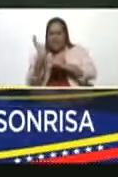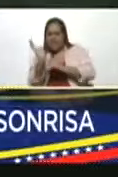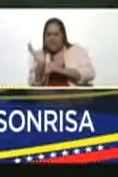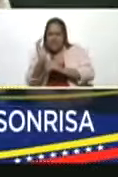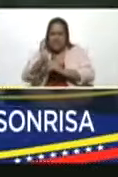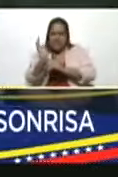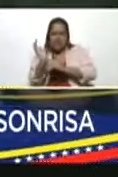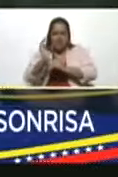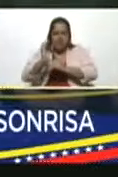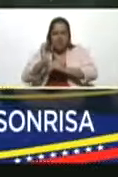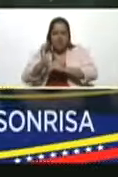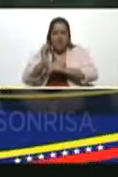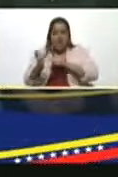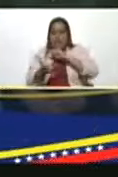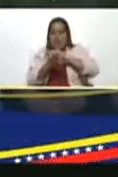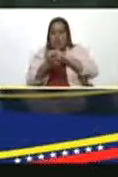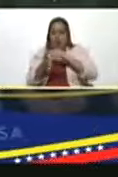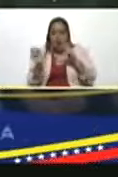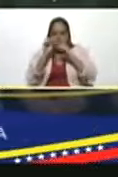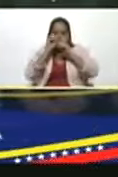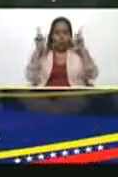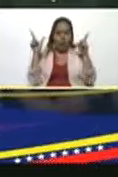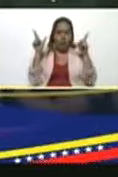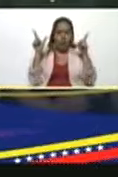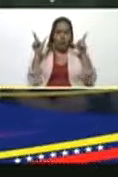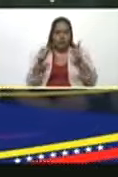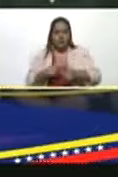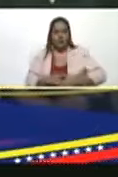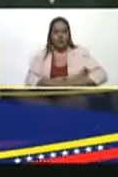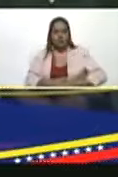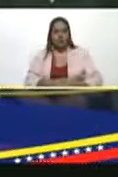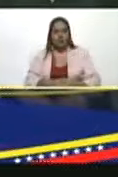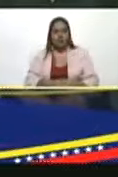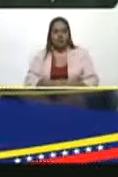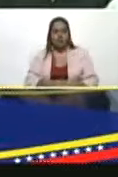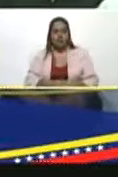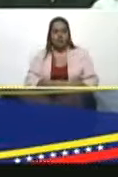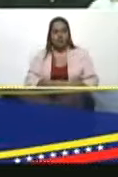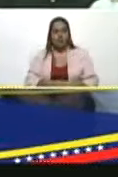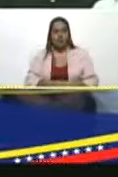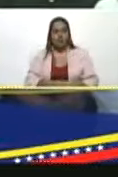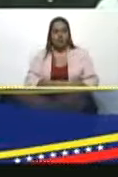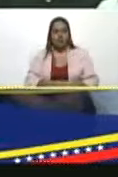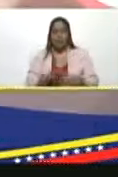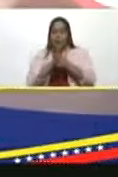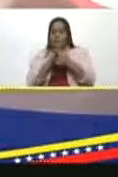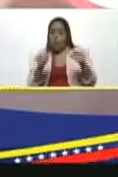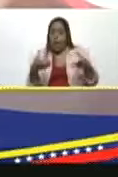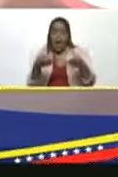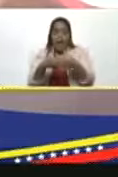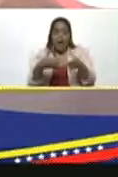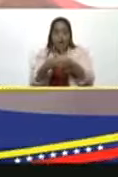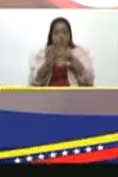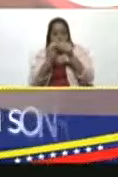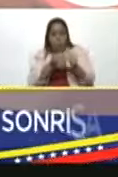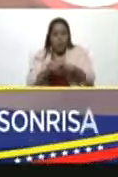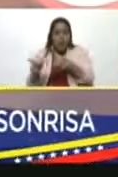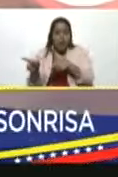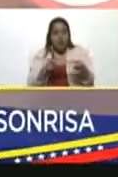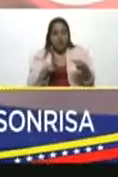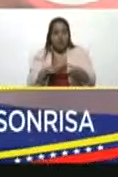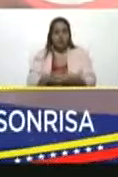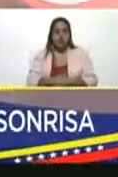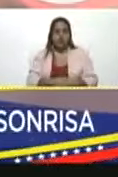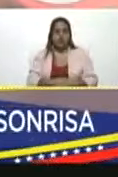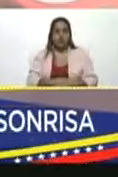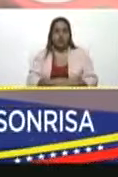aquella tecnología tan brutal, como decimos nosotros aquí en el llano, y todo este gran equipamiento que tenemos. No tan